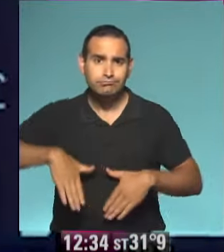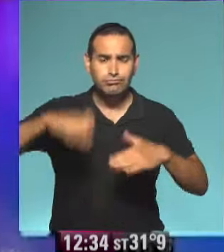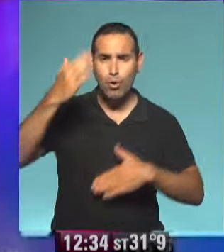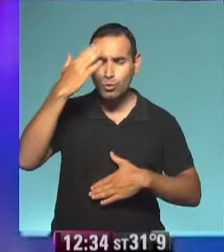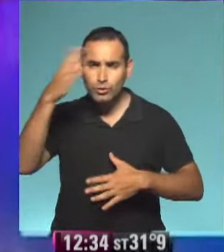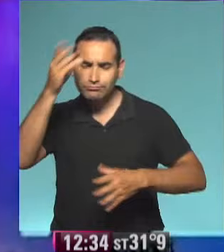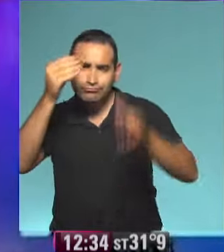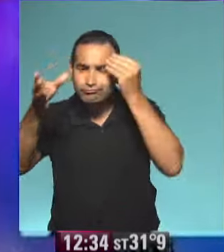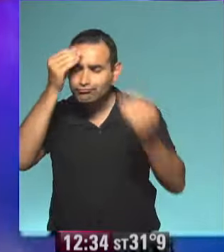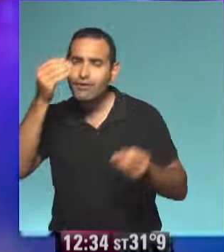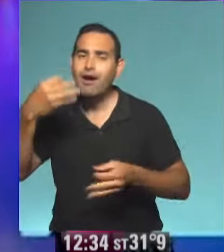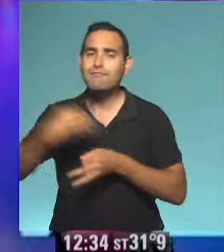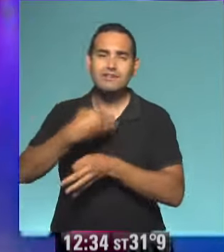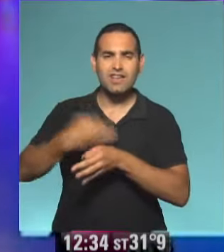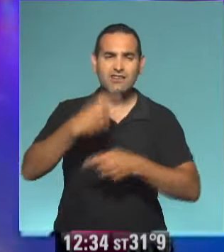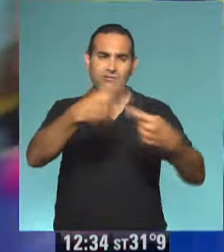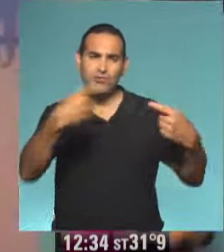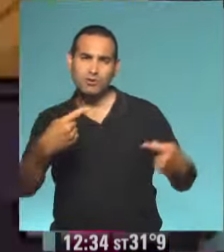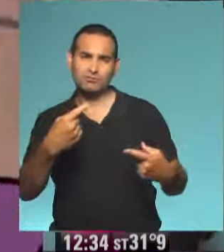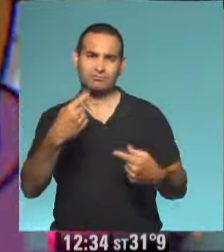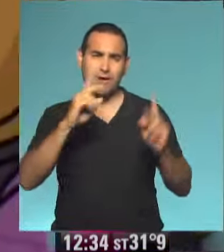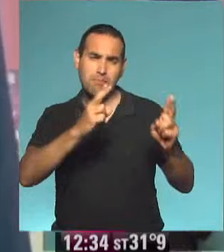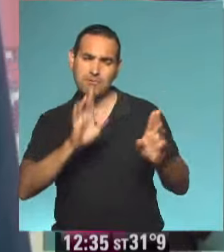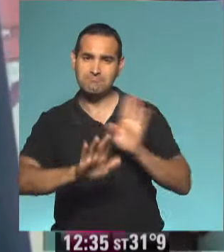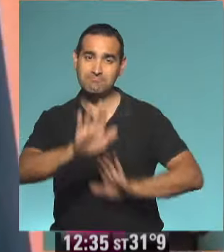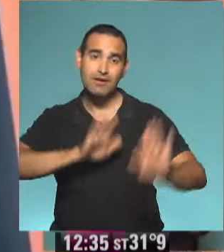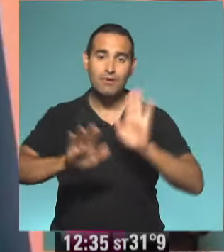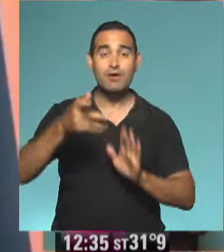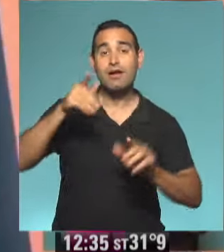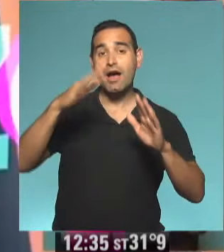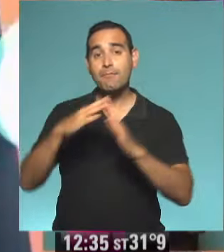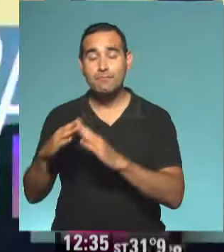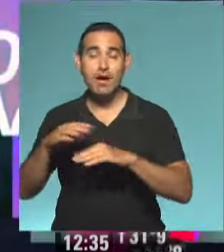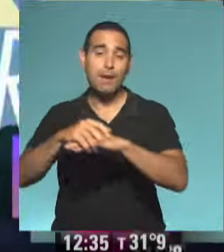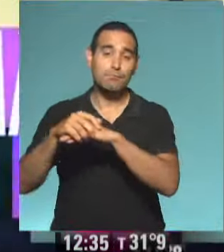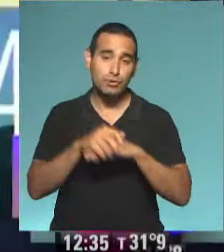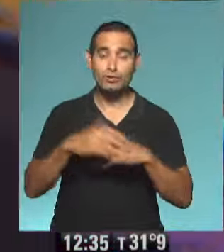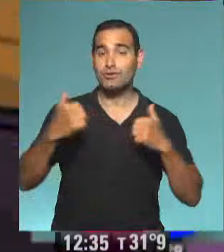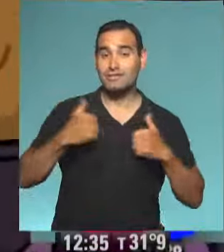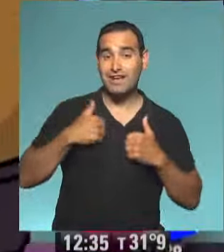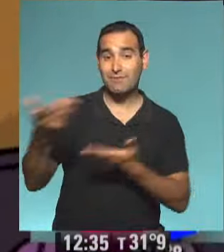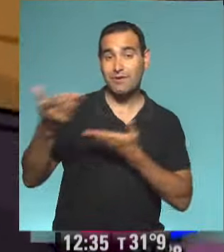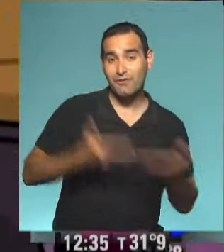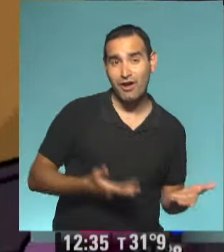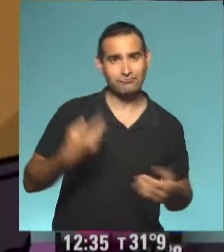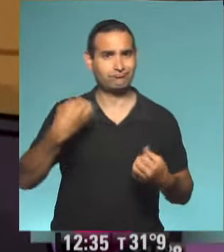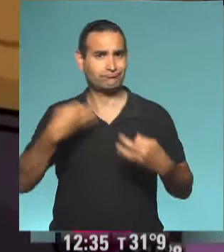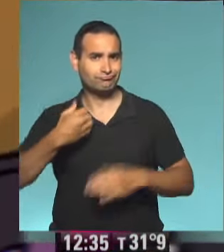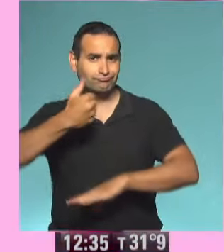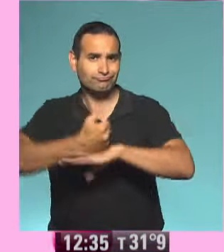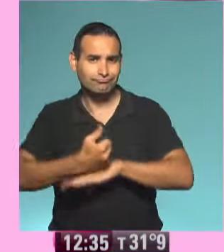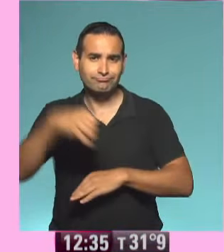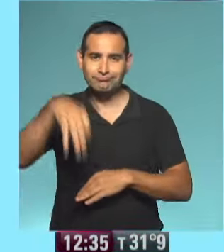cultura te enseña a alejarte de todo eso que censura. Nos visitaron amigos de Samba como Sony. Un placer tenerlo en casa,